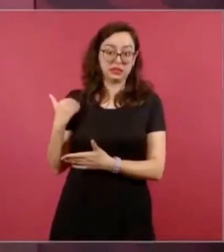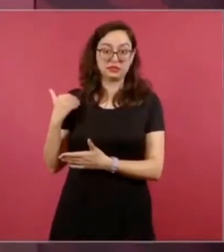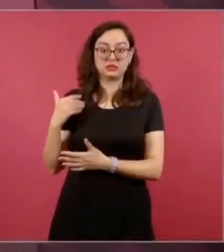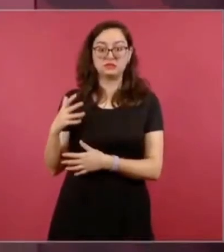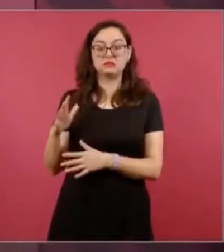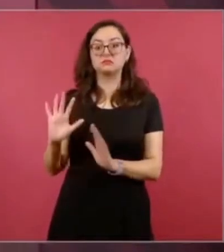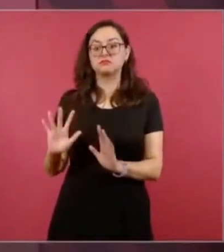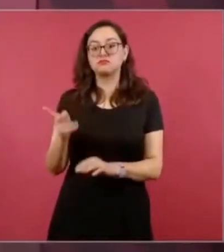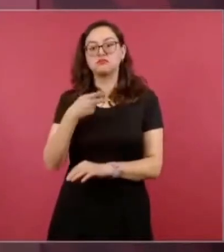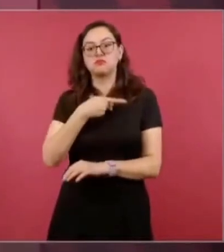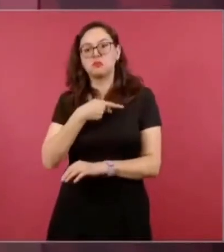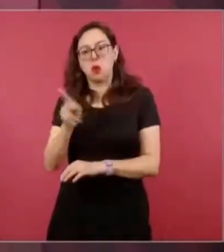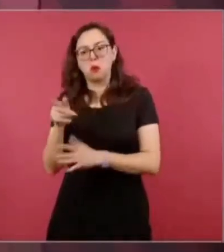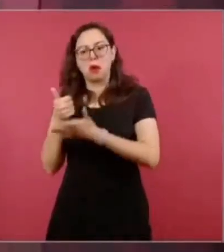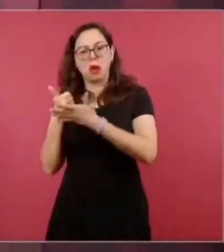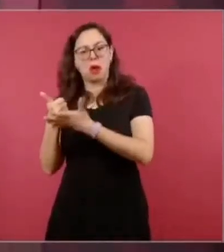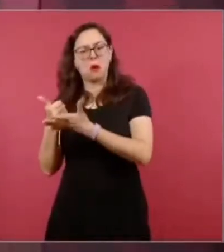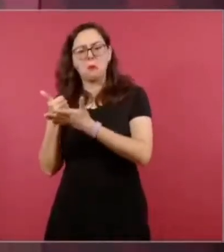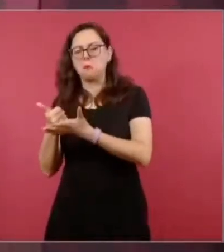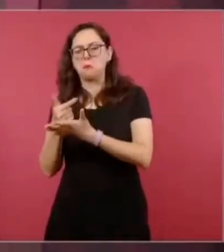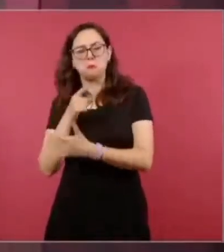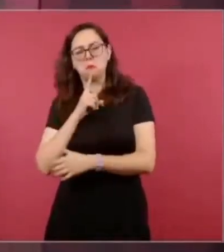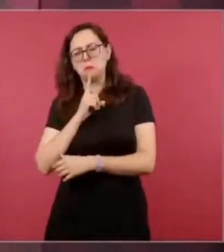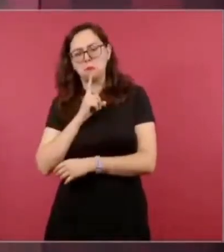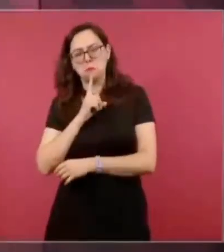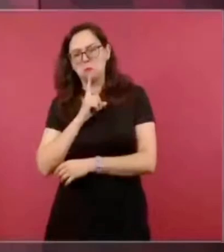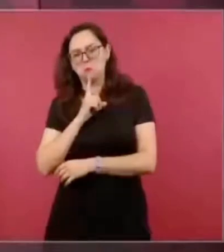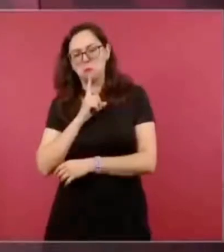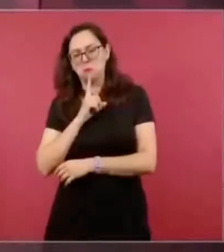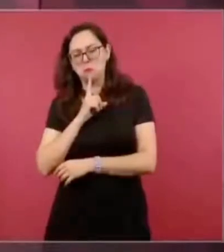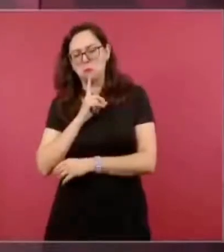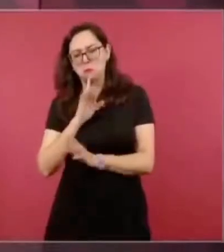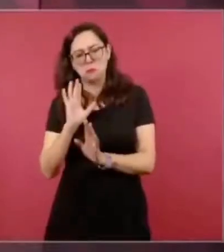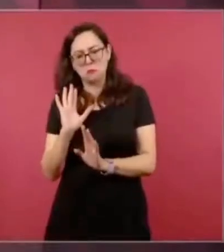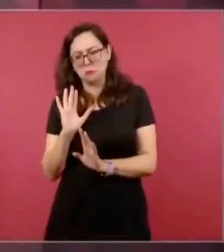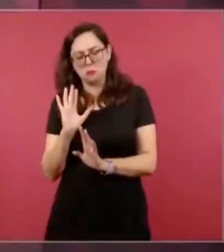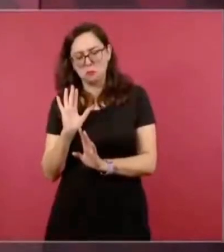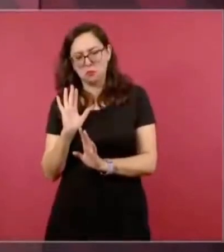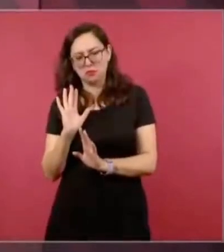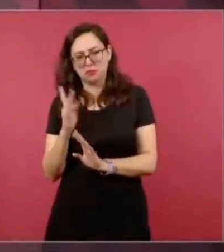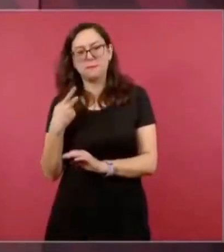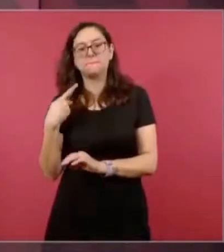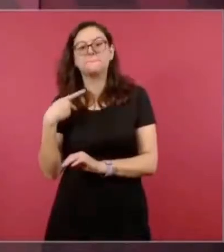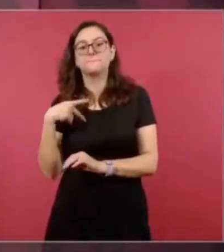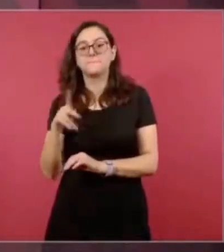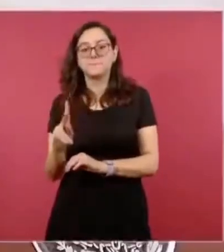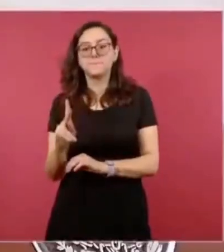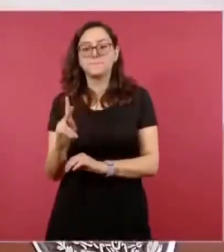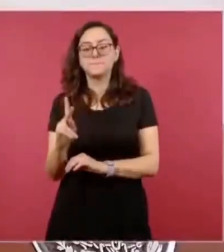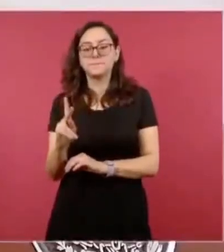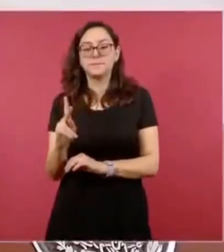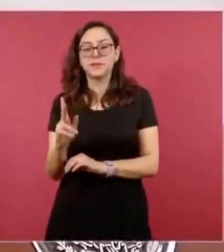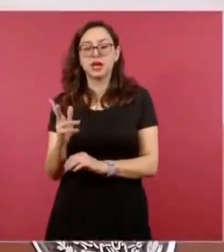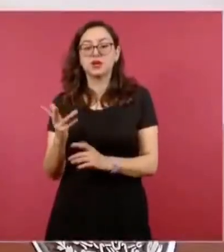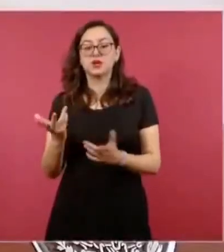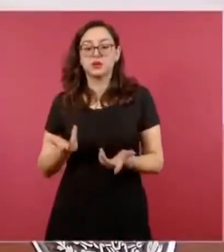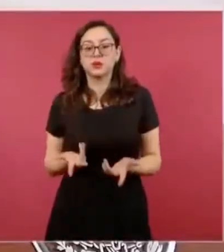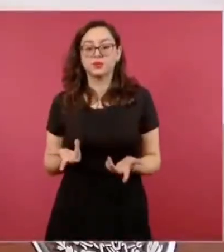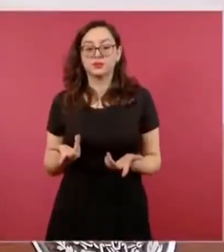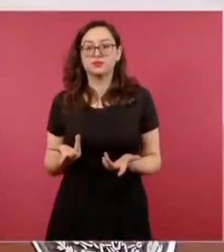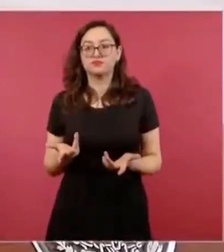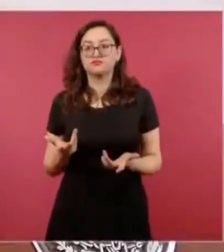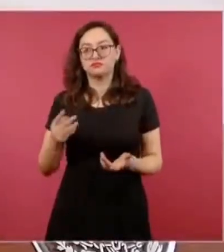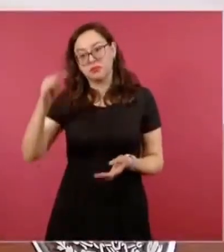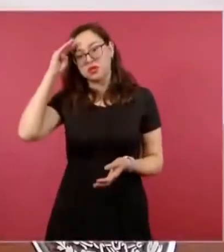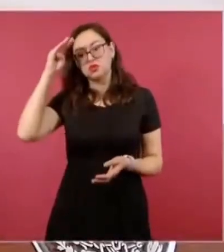pobres. En eso, en los últimos tiempos, el primer lugar lo tiene La